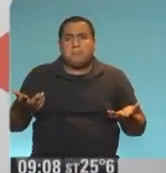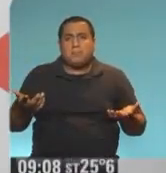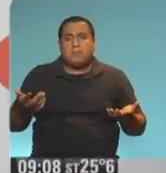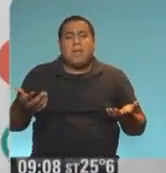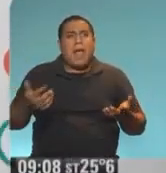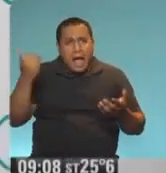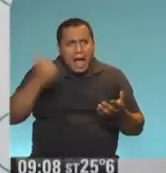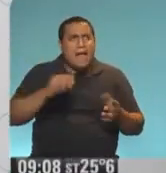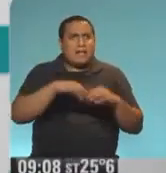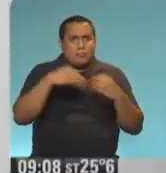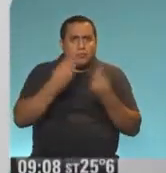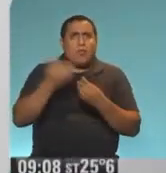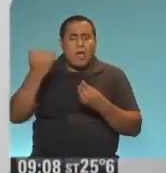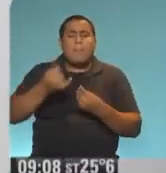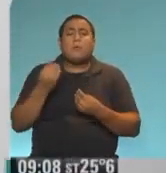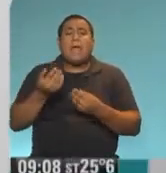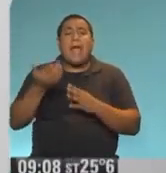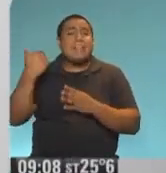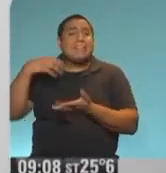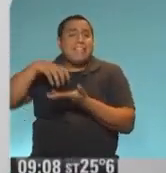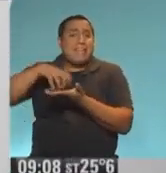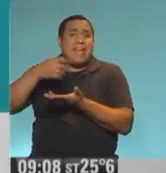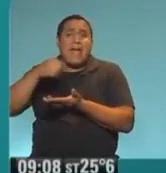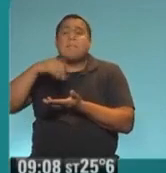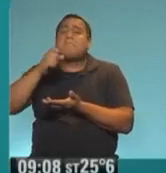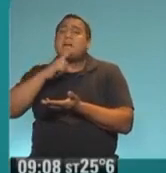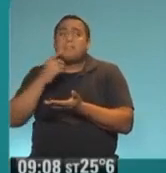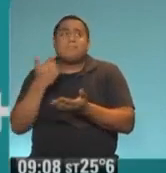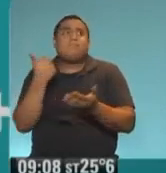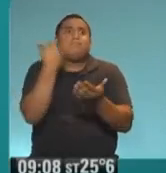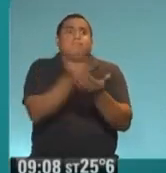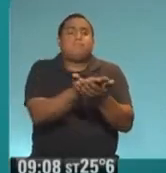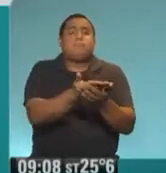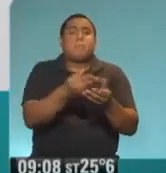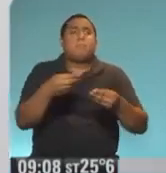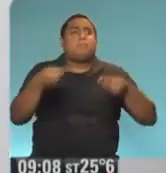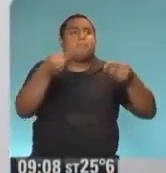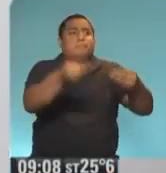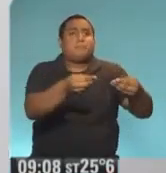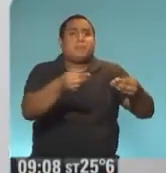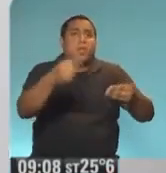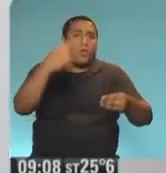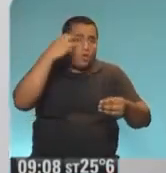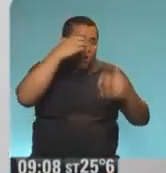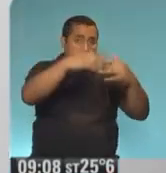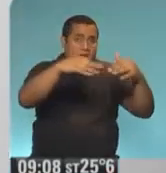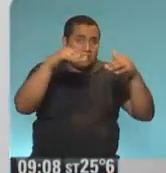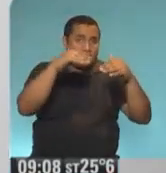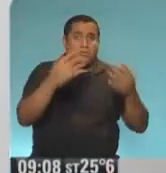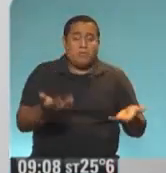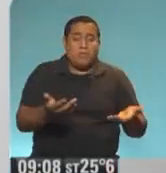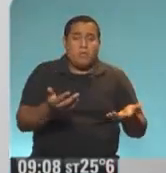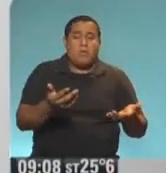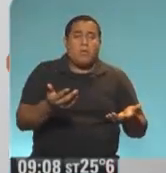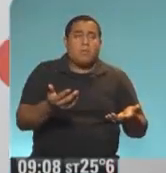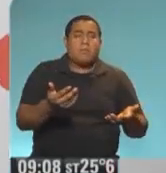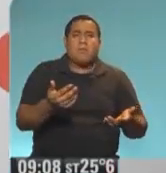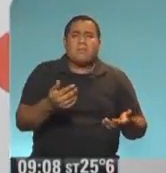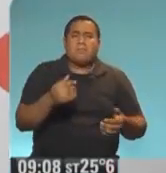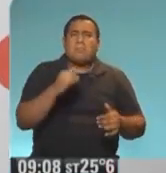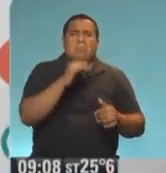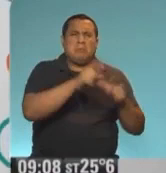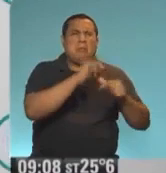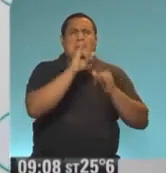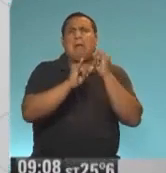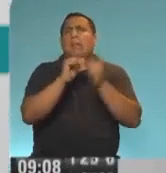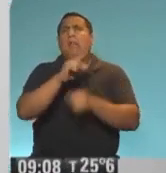hay resultados. Es muy, muy, muy feo lo que uno está viendo. Y creo que inclusive algunos periodistas no entiendo bien por qué.